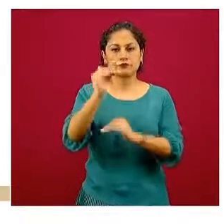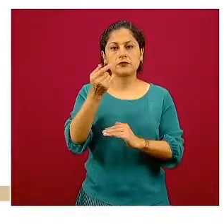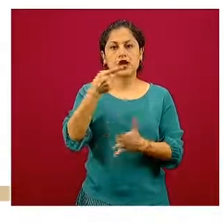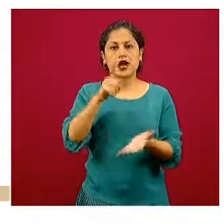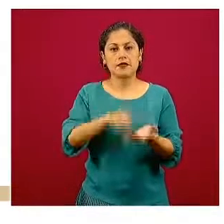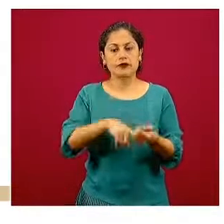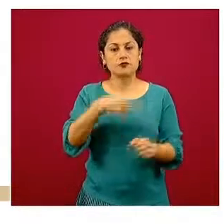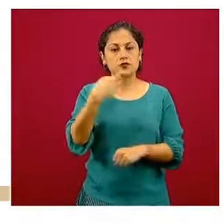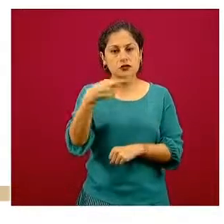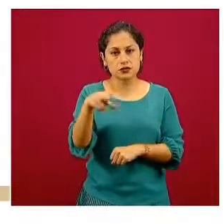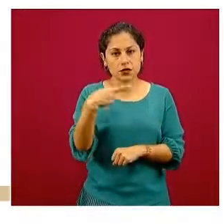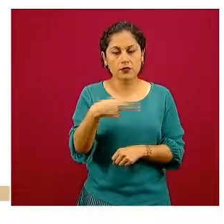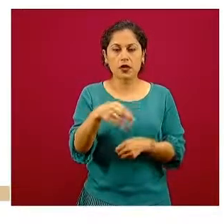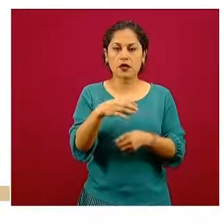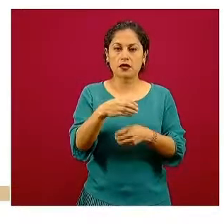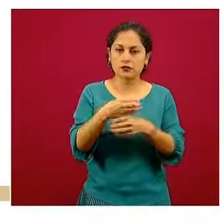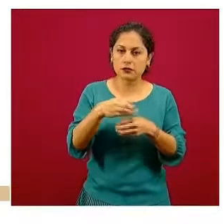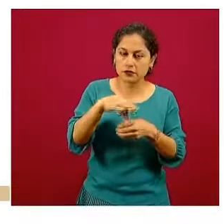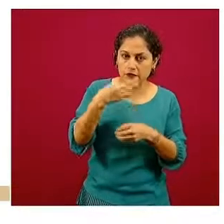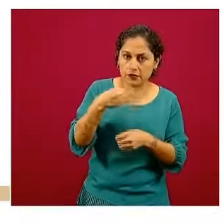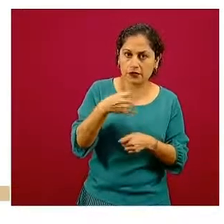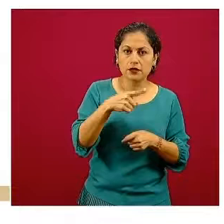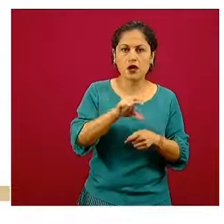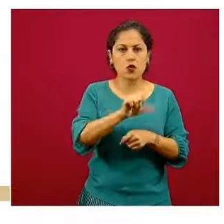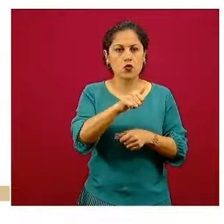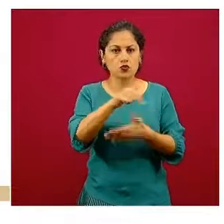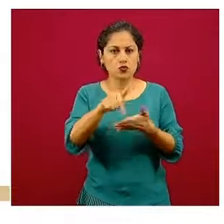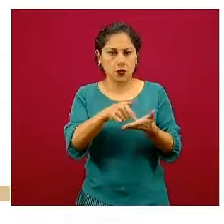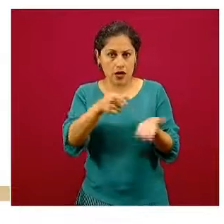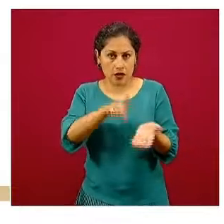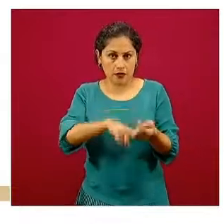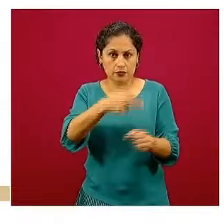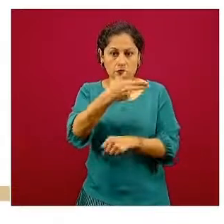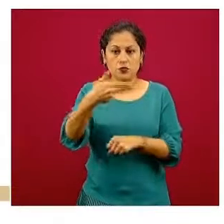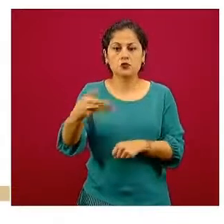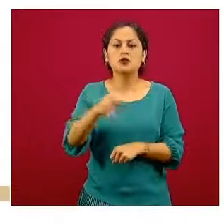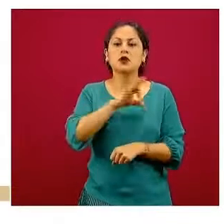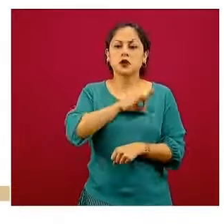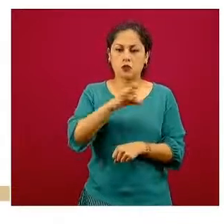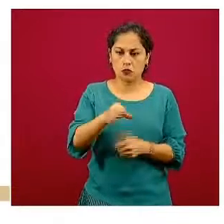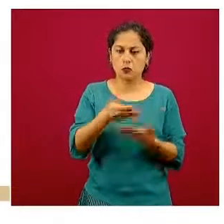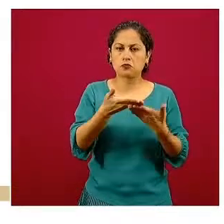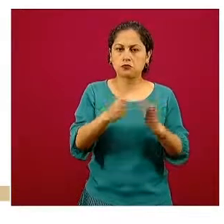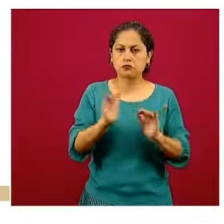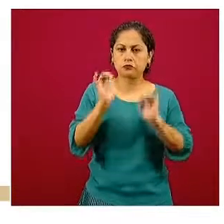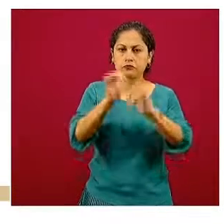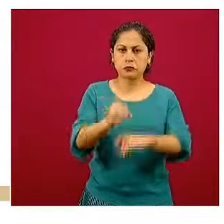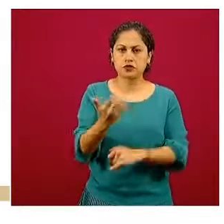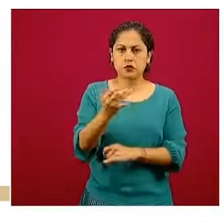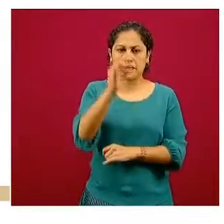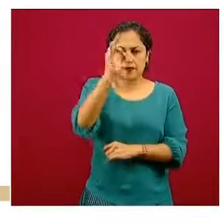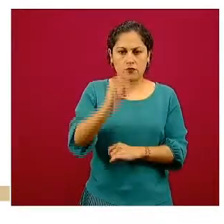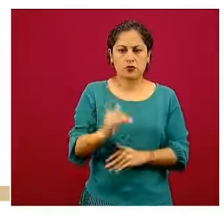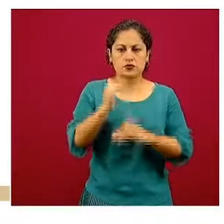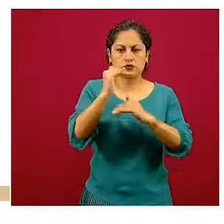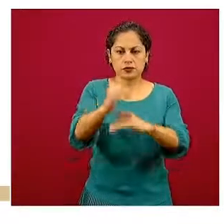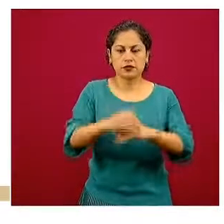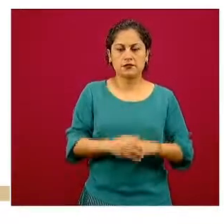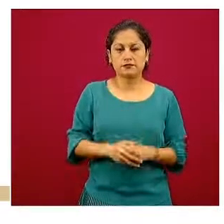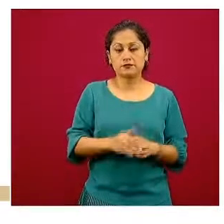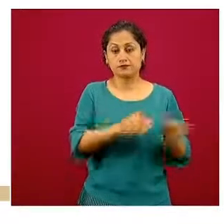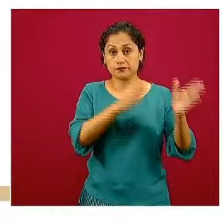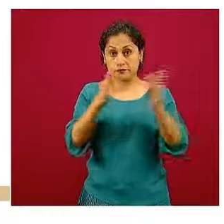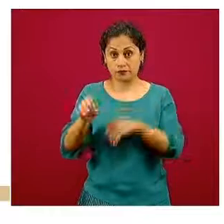un 50%, incluido sus restaurantes, tal y como lo vemos en el siguiente grupo, que es restaurantes